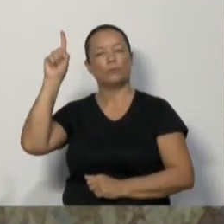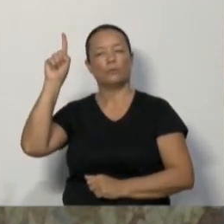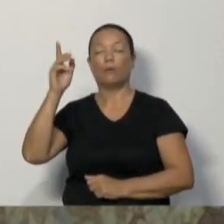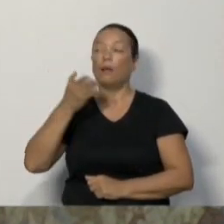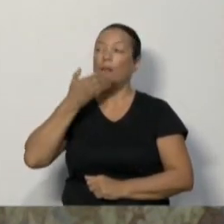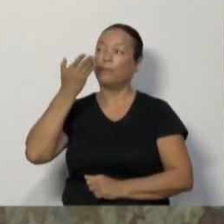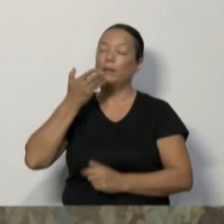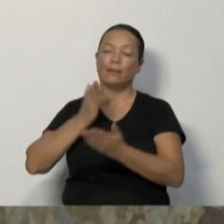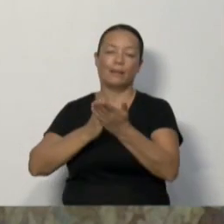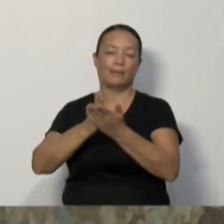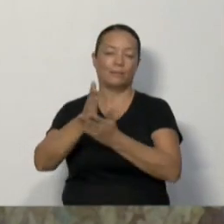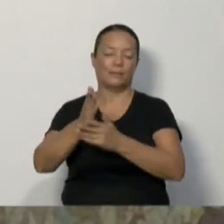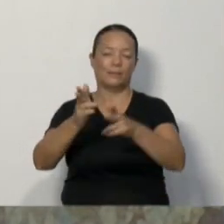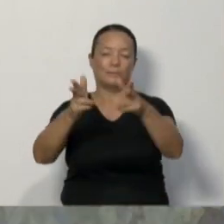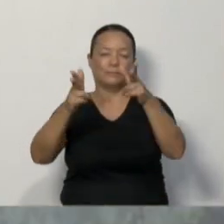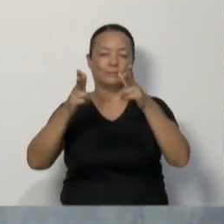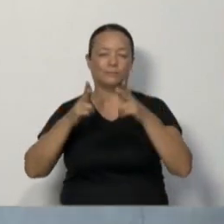del Señor.